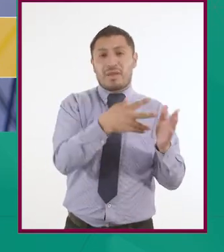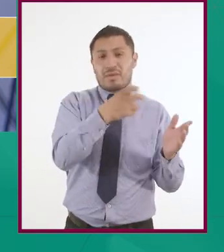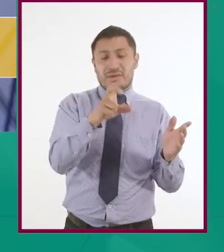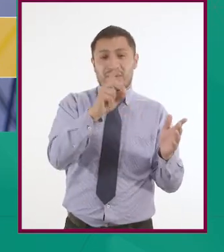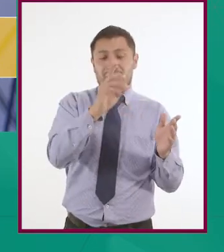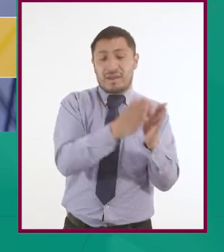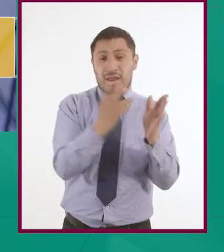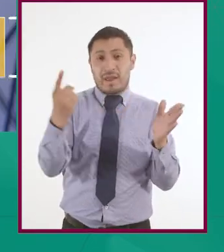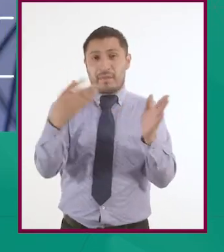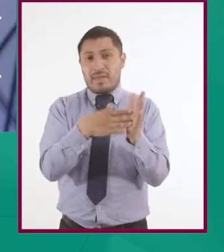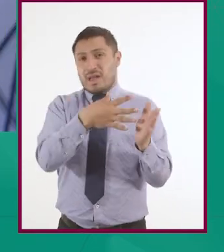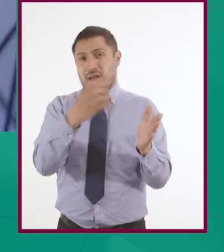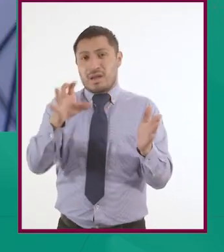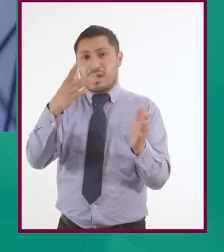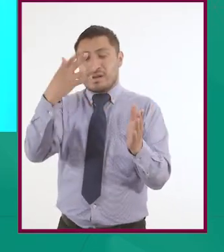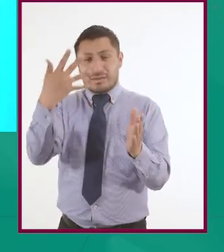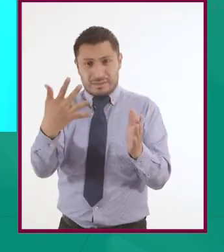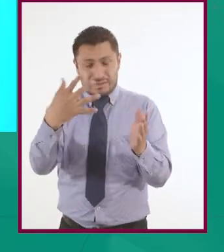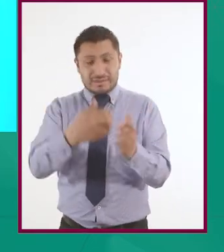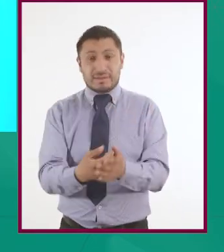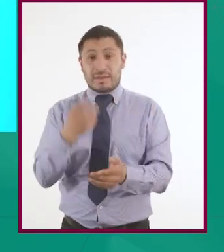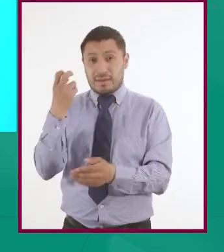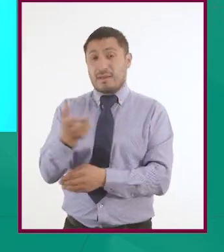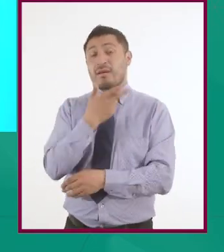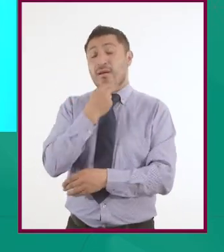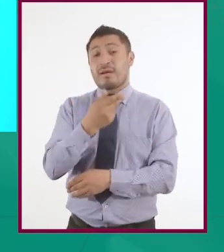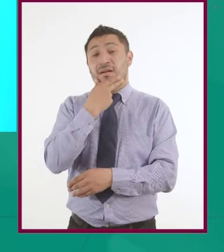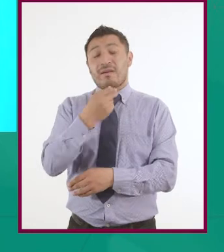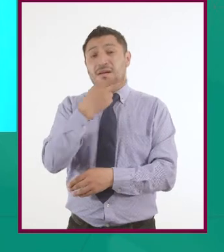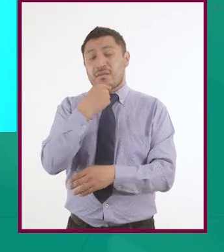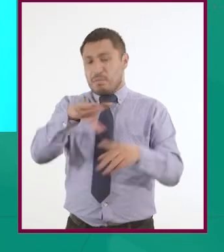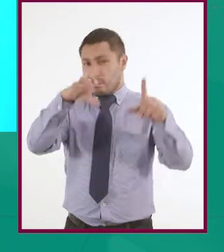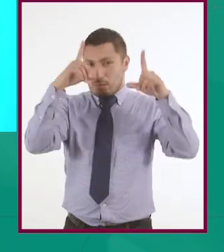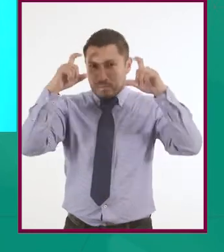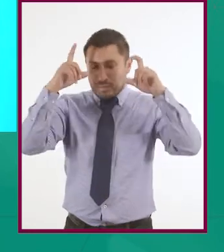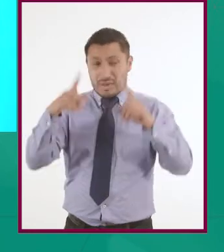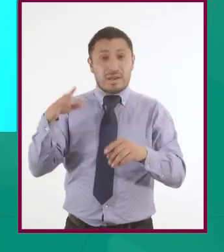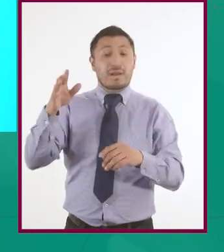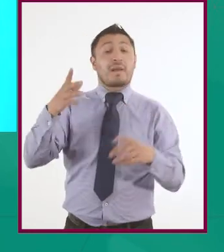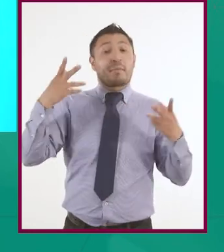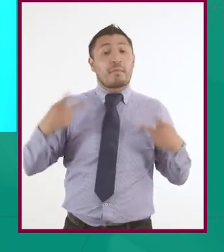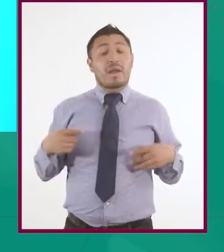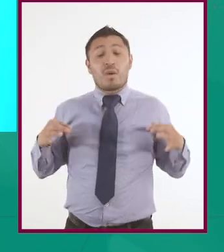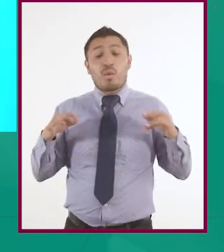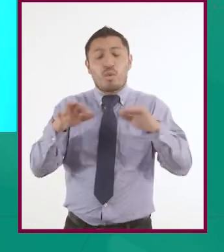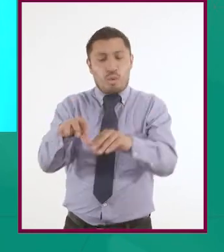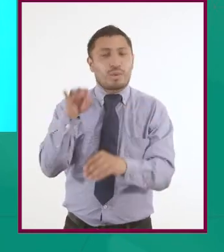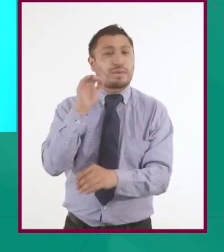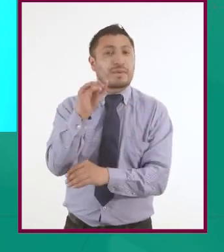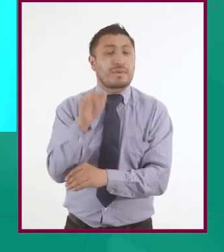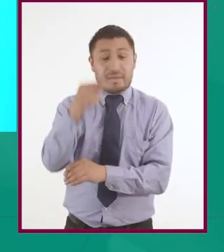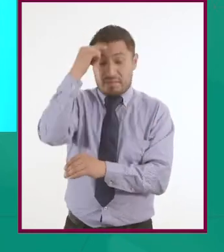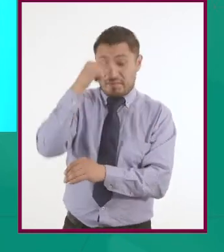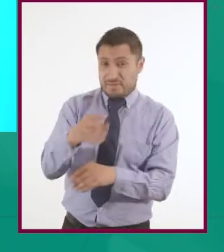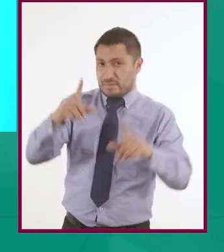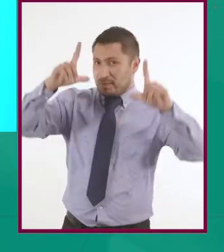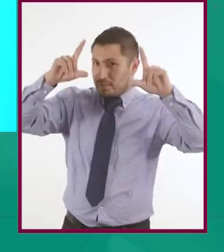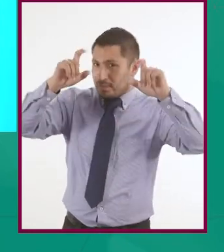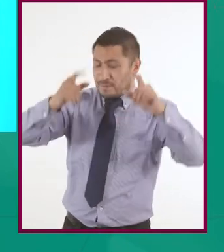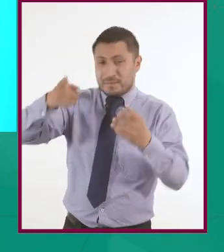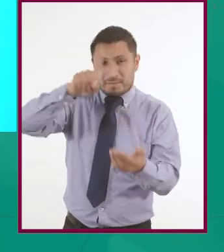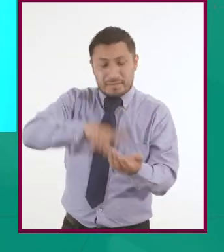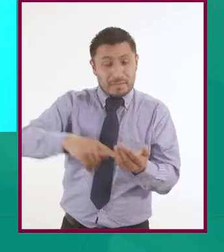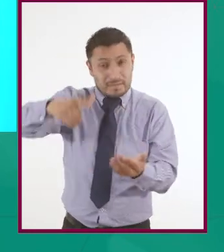y 1955? Este fotógrafo era buscado por las personas para que les realizara retratos en su